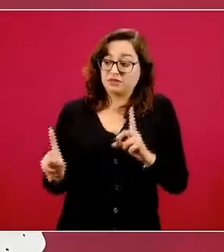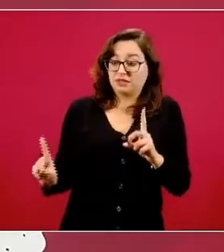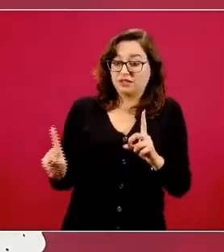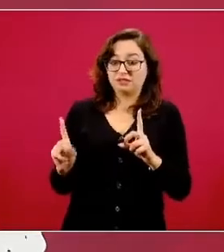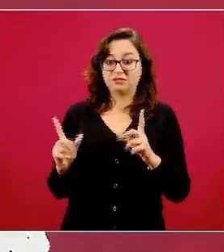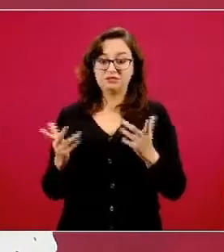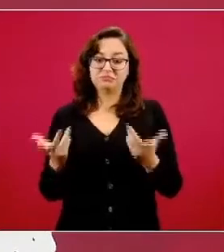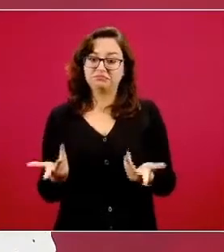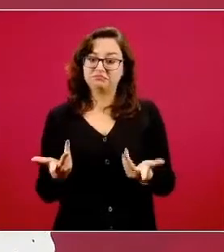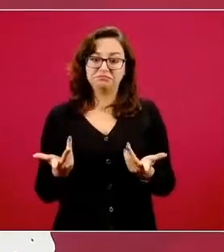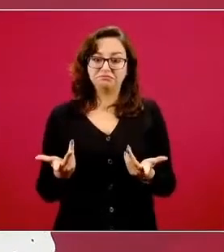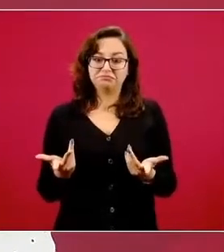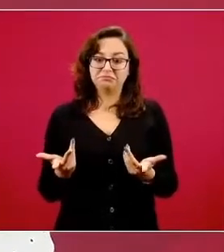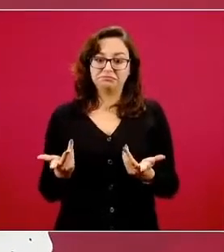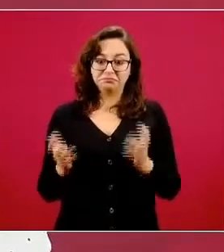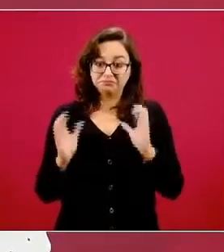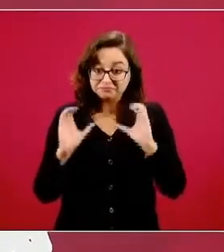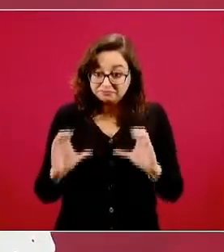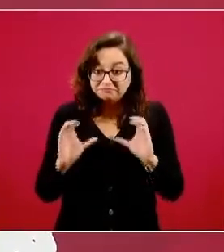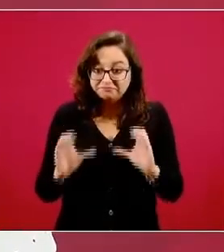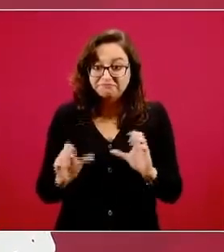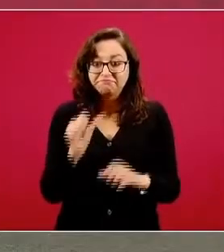esa distancia mínima y no se tiene